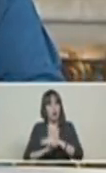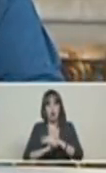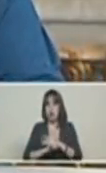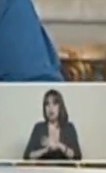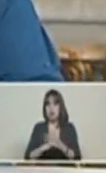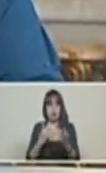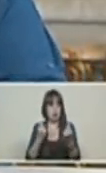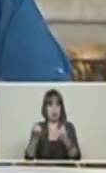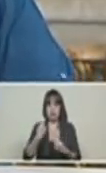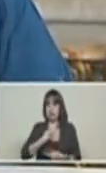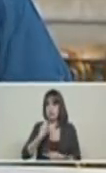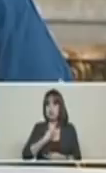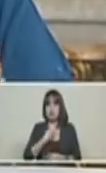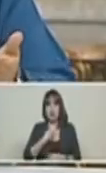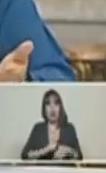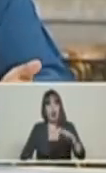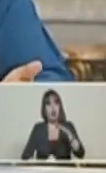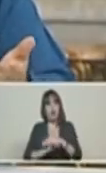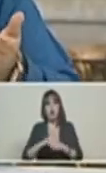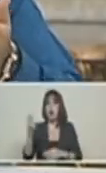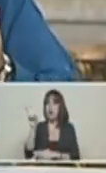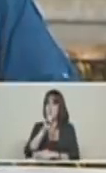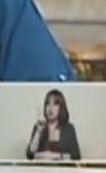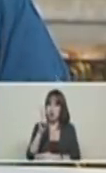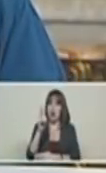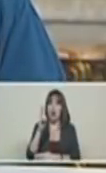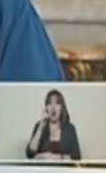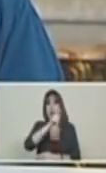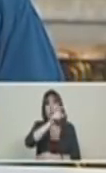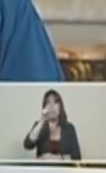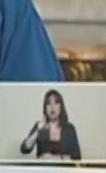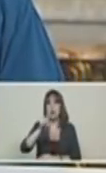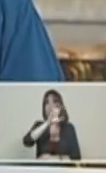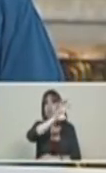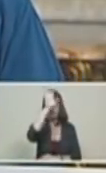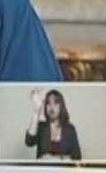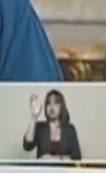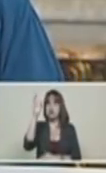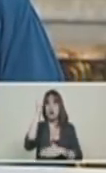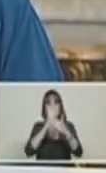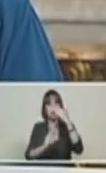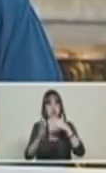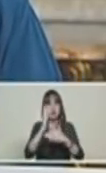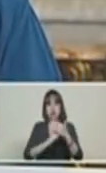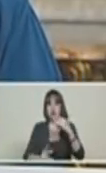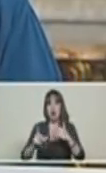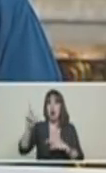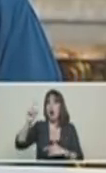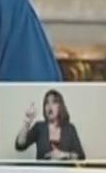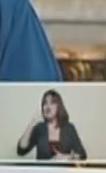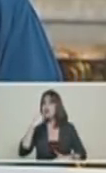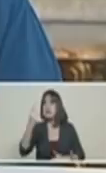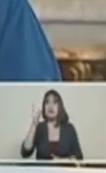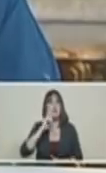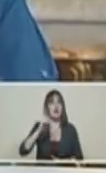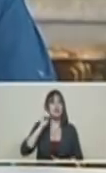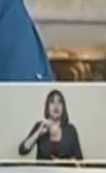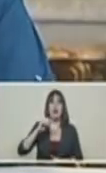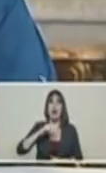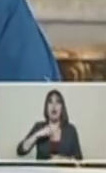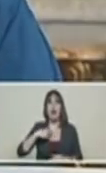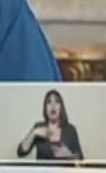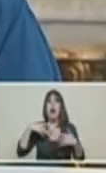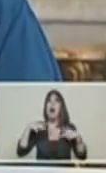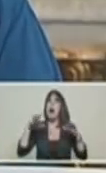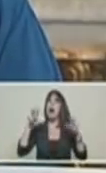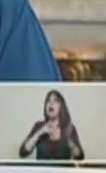apoyar a Venezuela para que los migrantes regresen. Porque le hicieron una oferta falsa. Una oferta